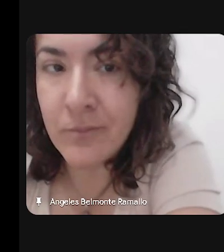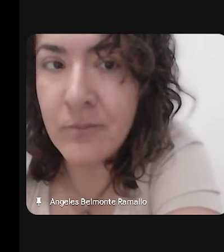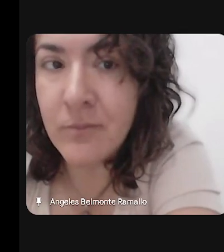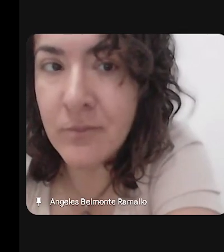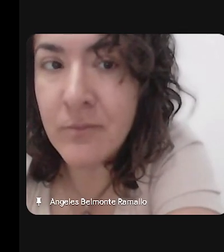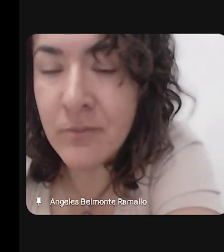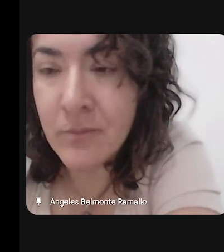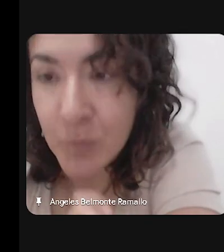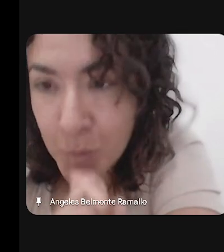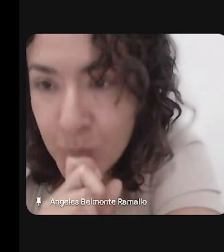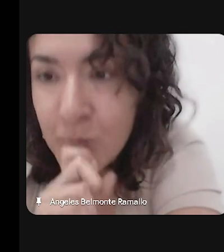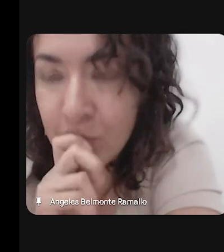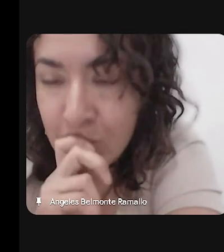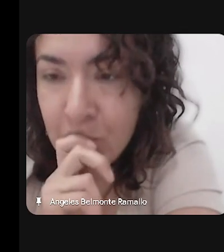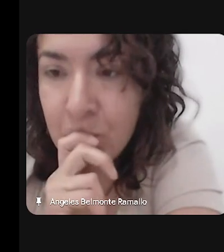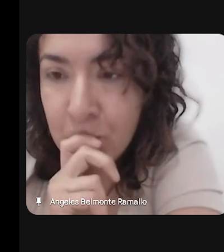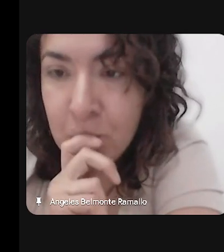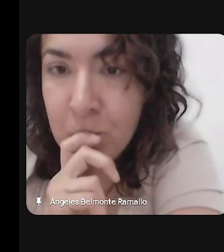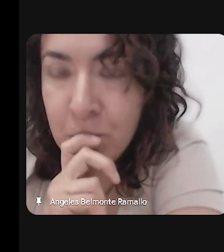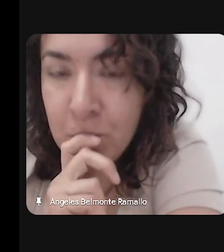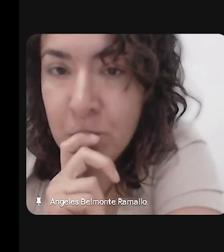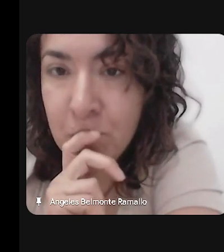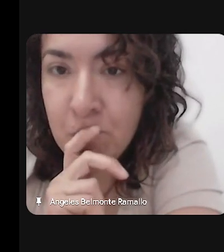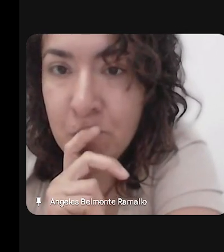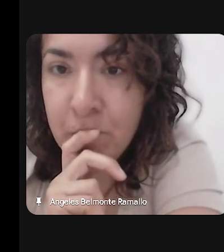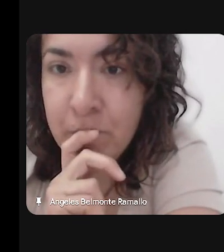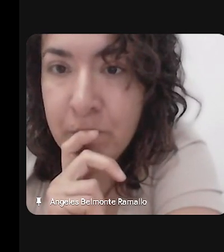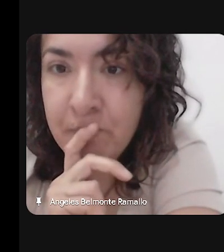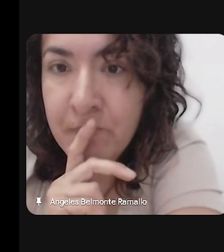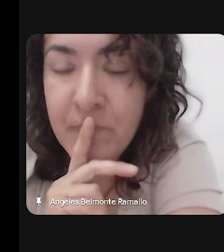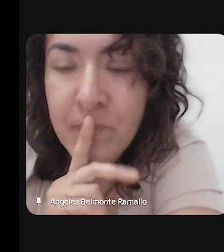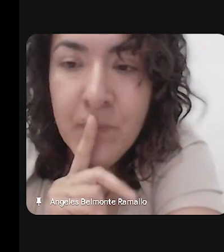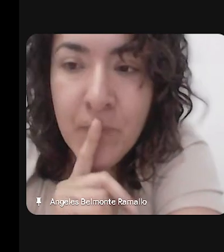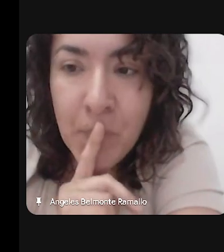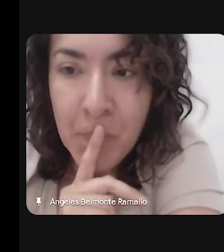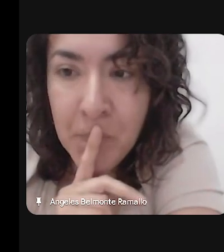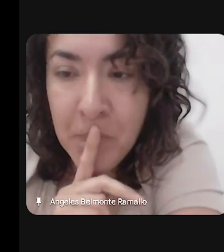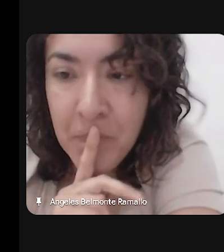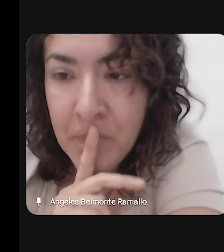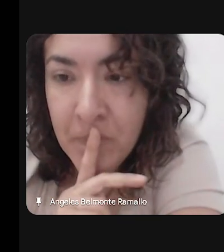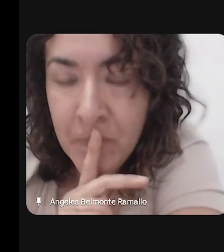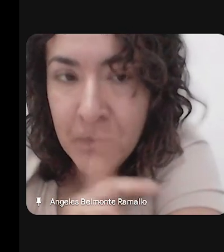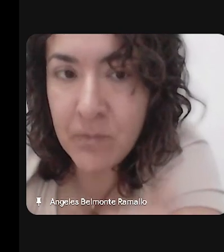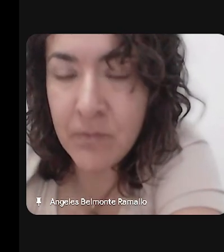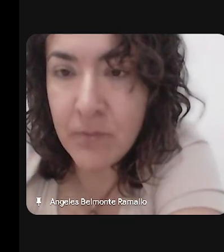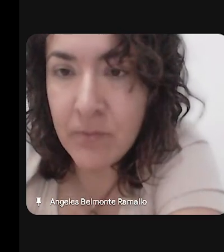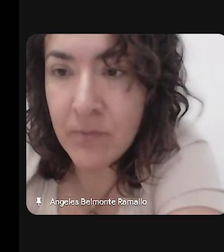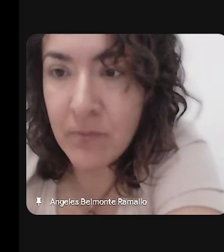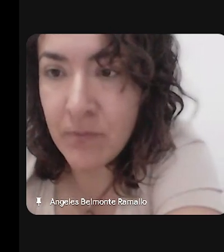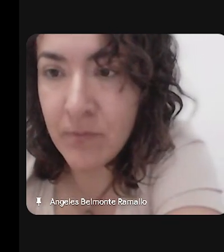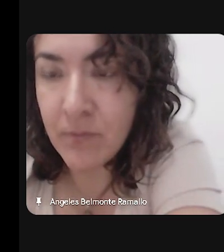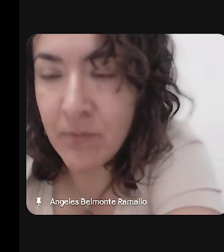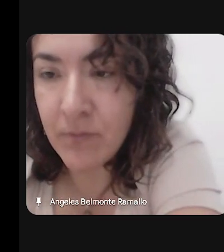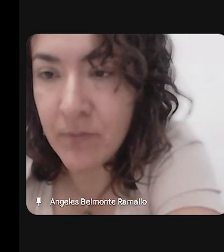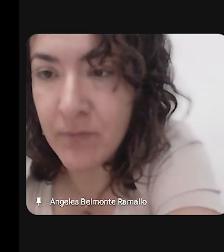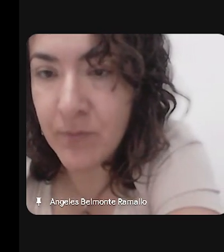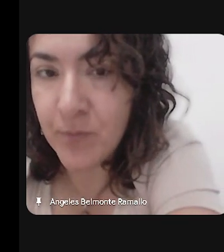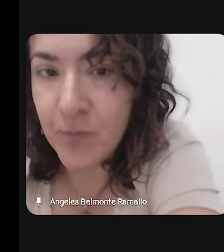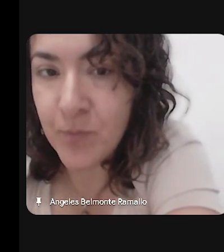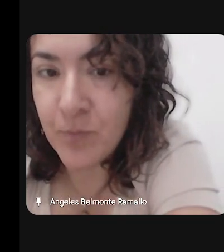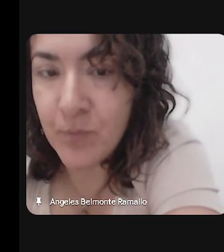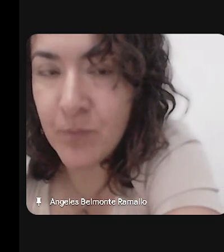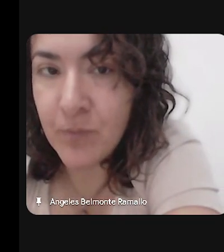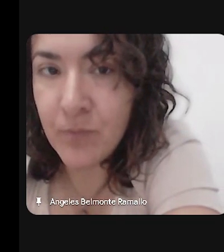corrigen. Miguel Alberto Fernández dice, teniendo en cuenta que el diseño curricular plantea la enseñanza de un